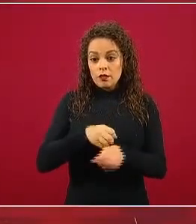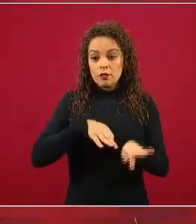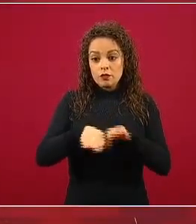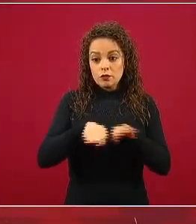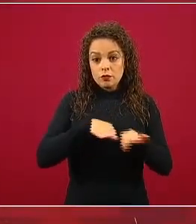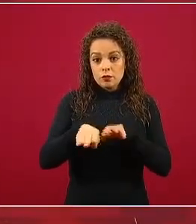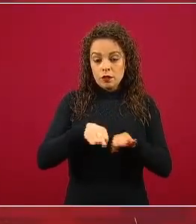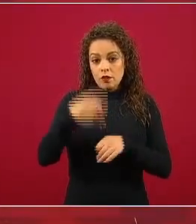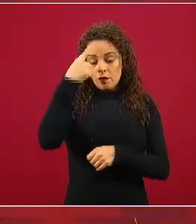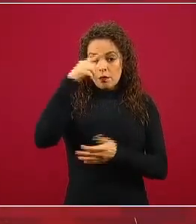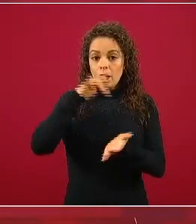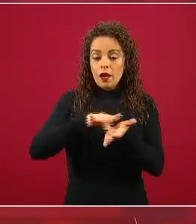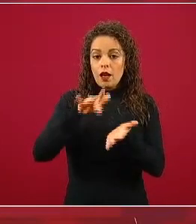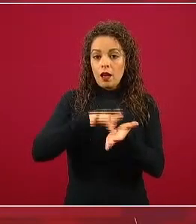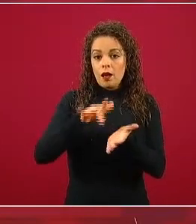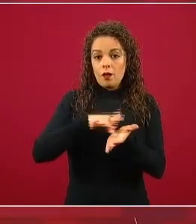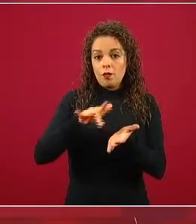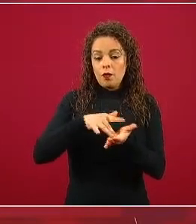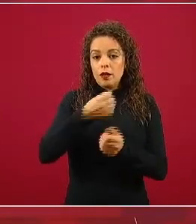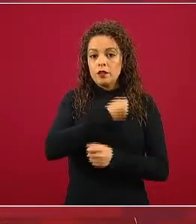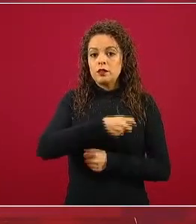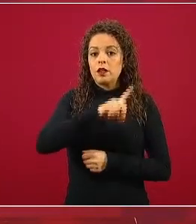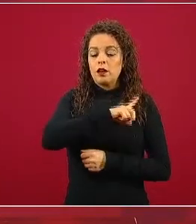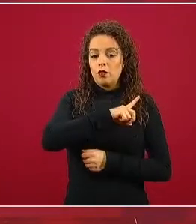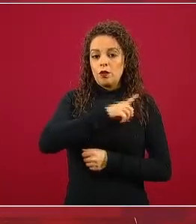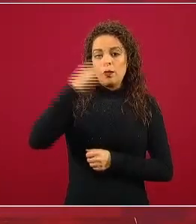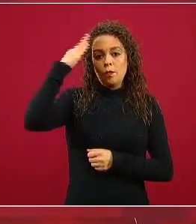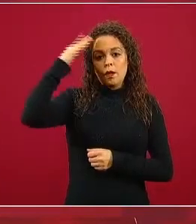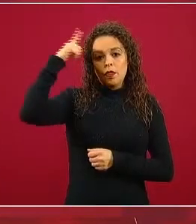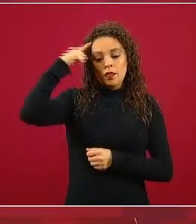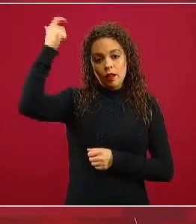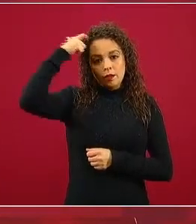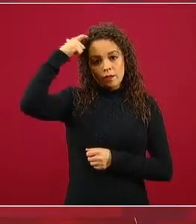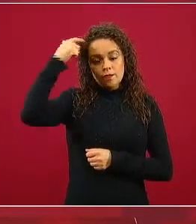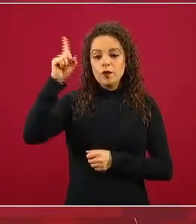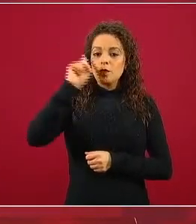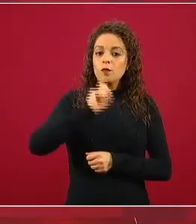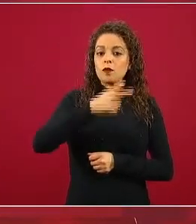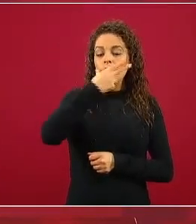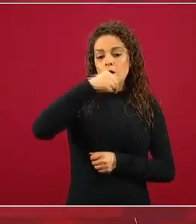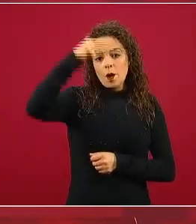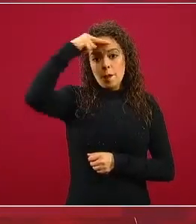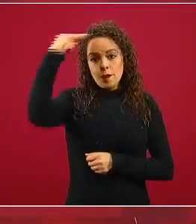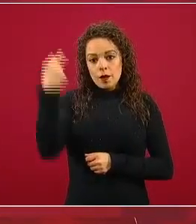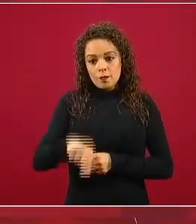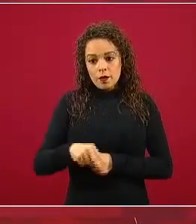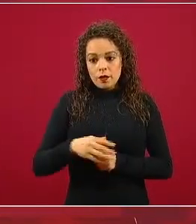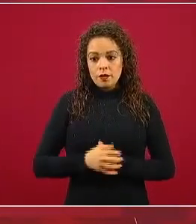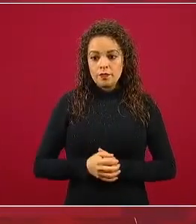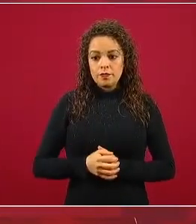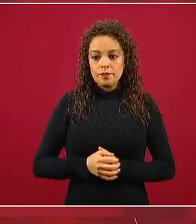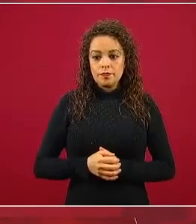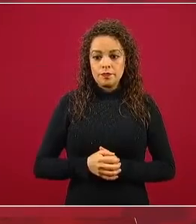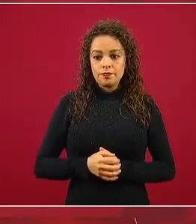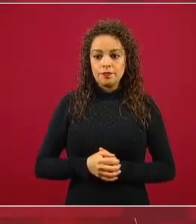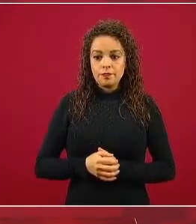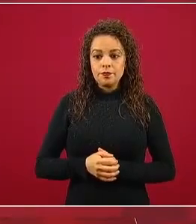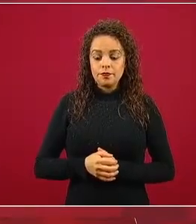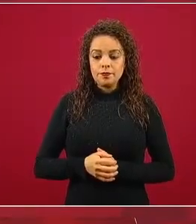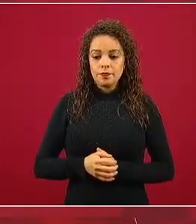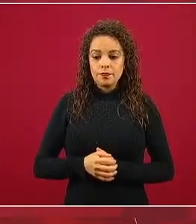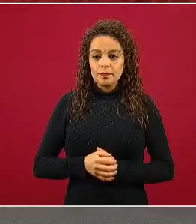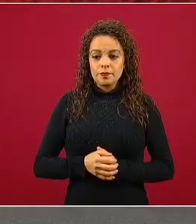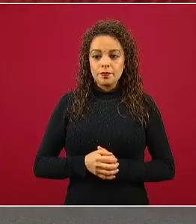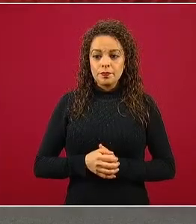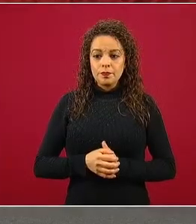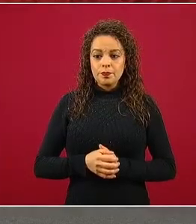salud mental de las y los mexicanos. Hombre soy y nada humano es ajeno a mí.